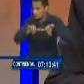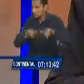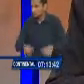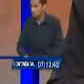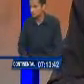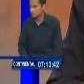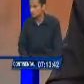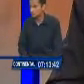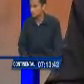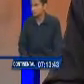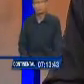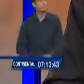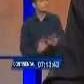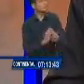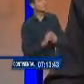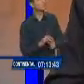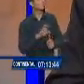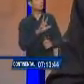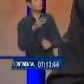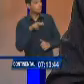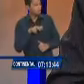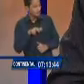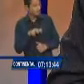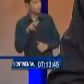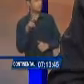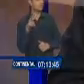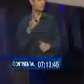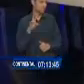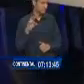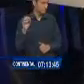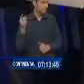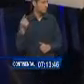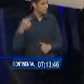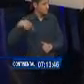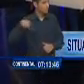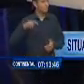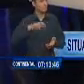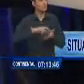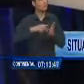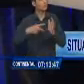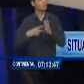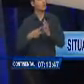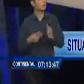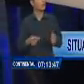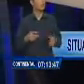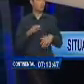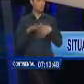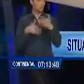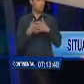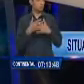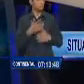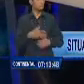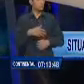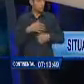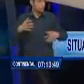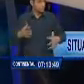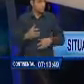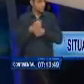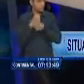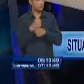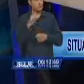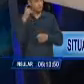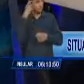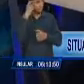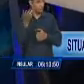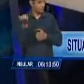estos 3.000 y pico de millones que mencionas, Paco, ¿te refieres a inversiones que ha hecho la Seguridad Social en bonos del Estado? En bonos del Estado, porque